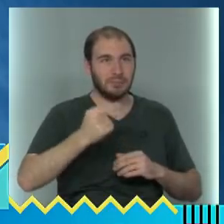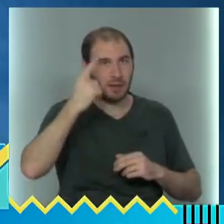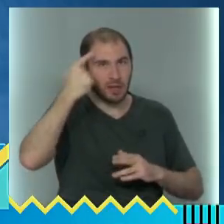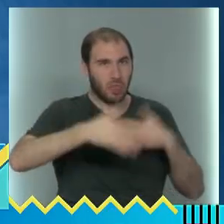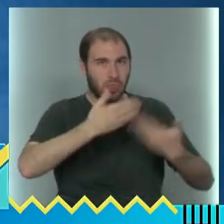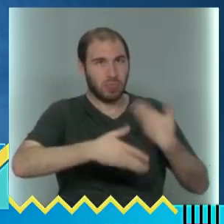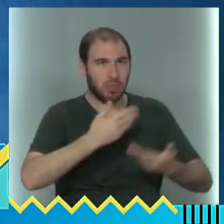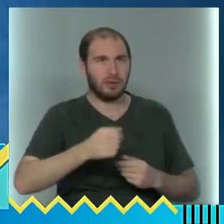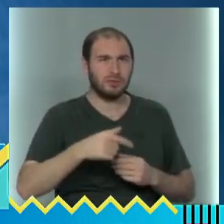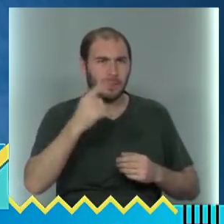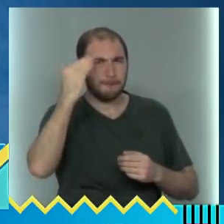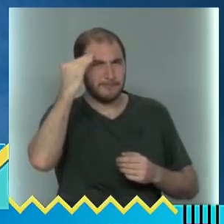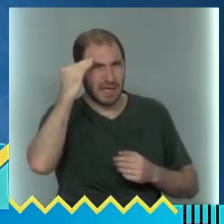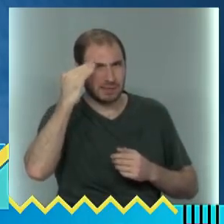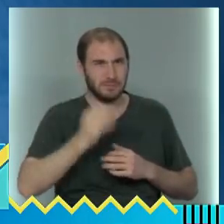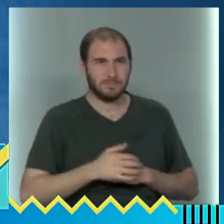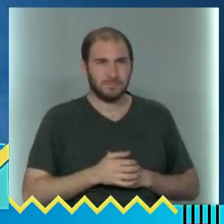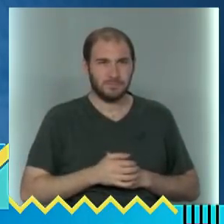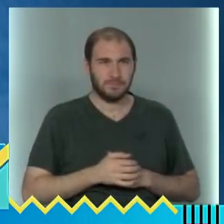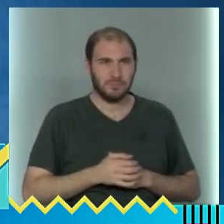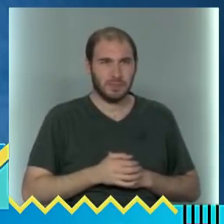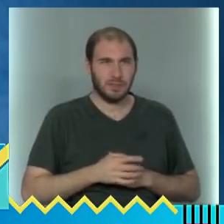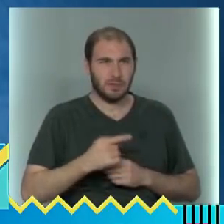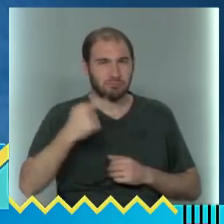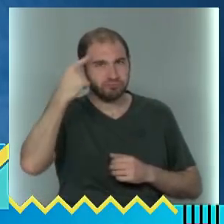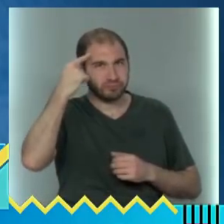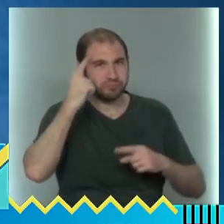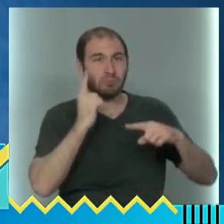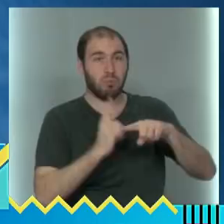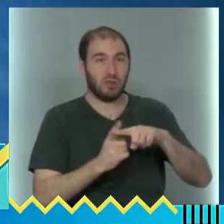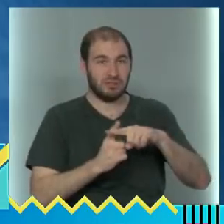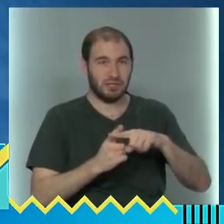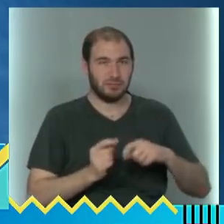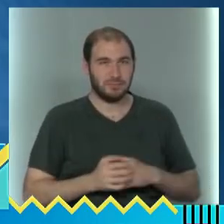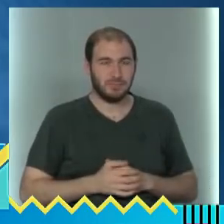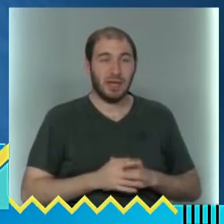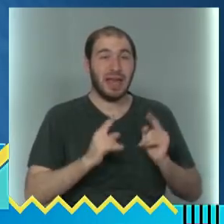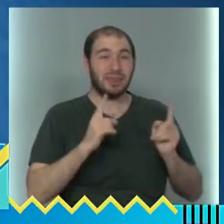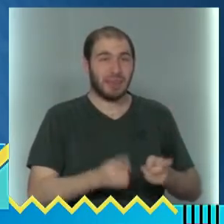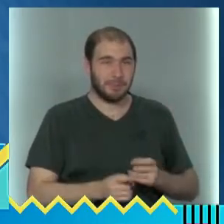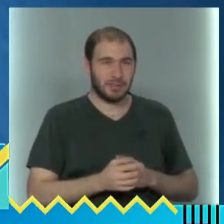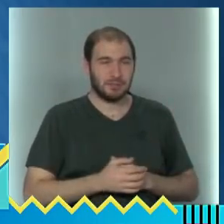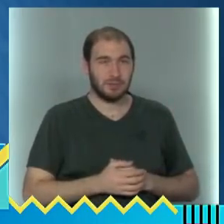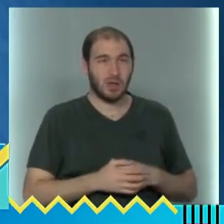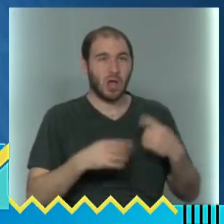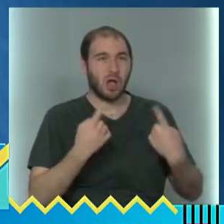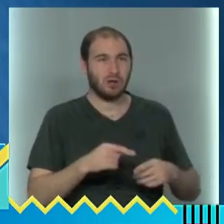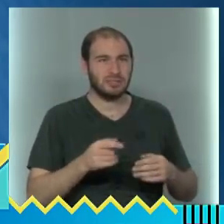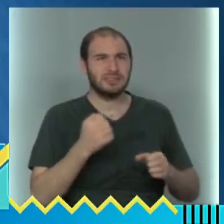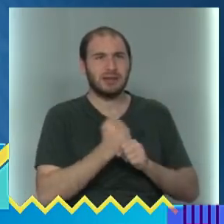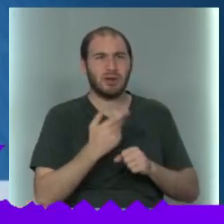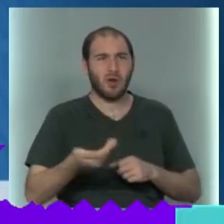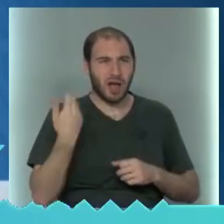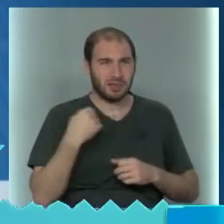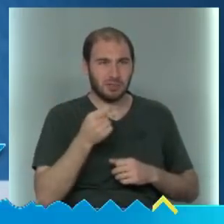agilizar, ¿no es cierto?, nuestra mente, poner el pensamiento en positivo. y también aquello a lo que se haya dedicado.